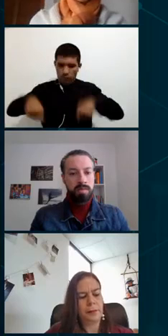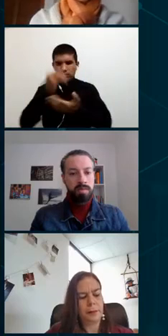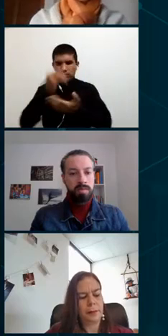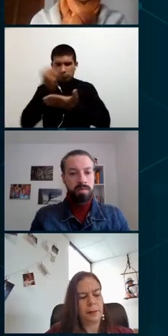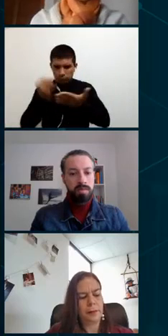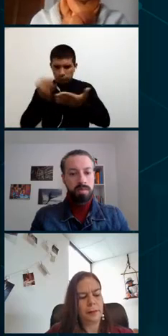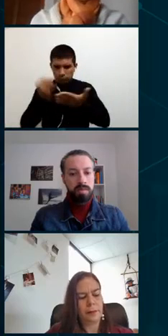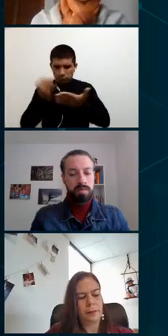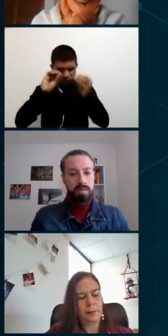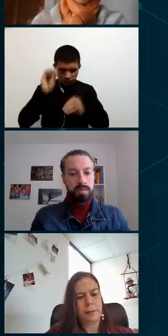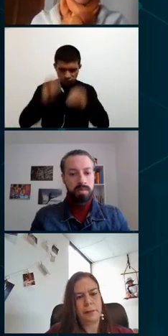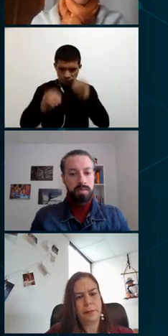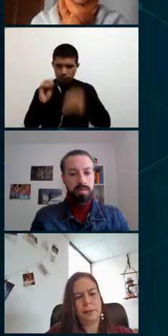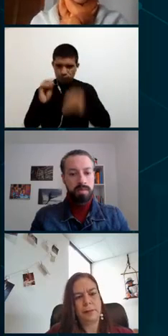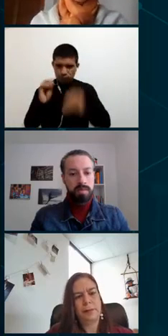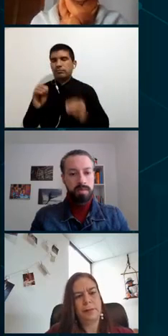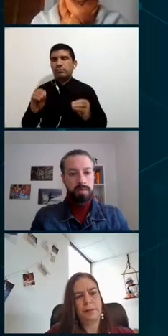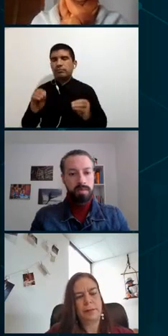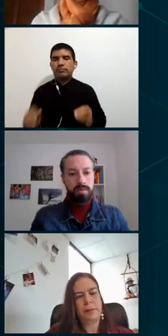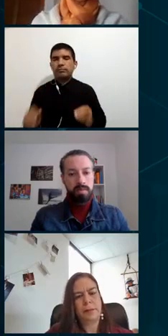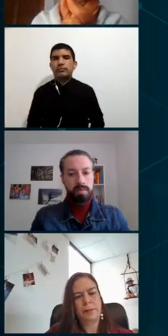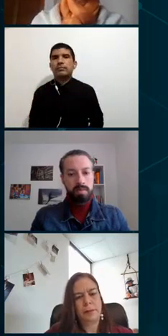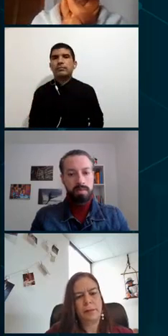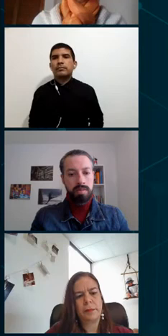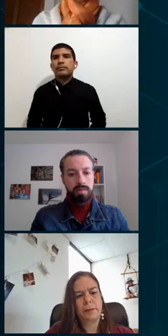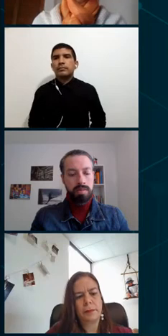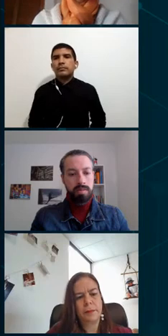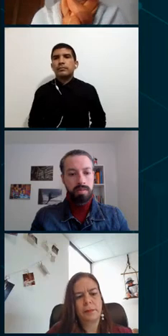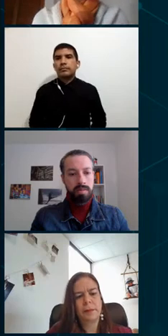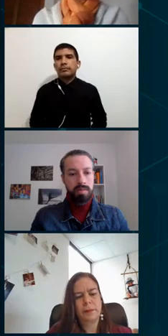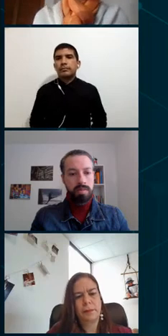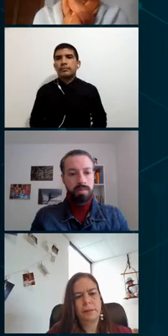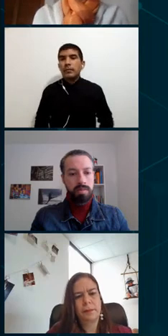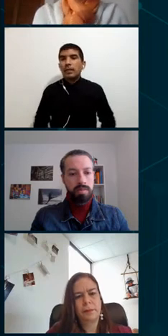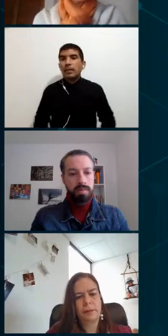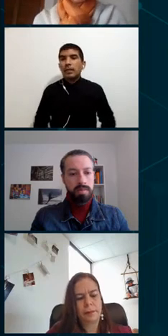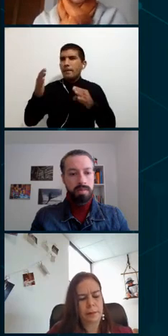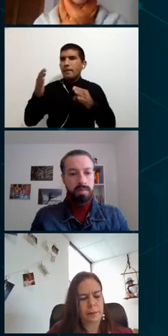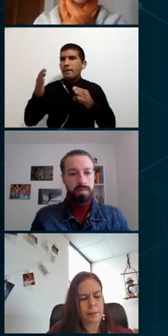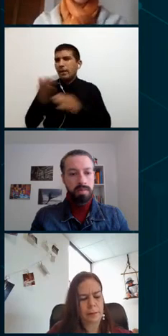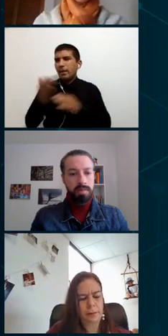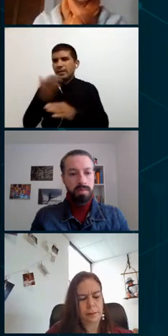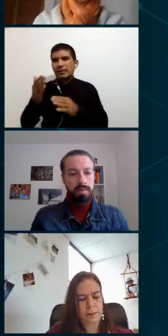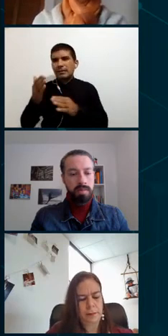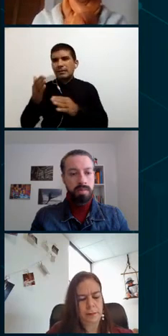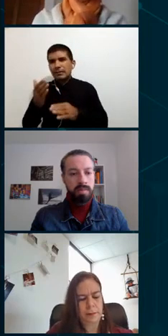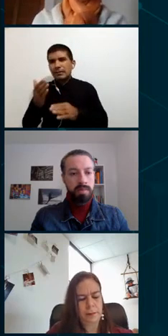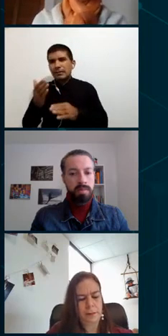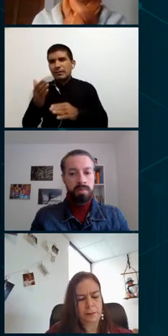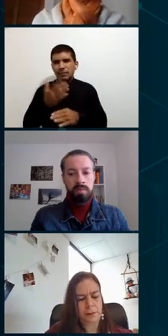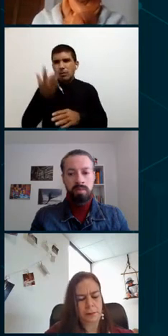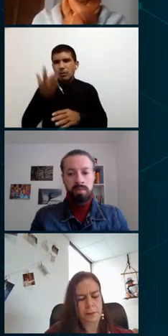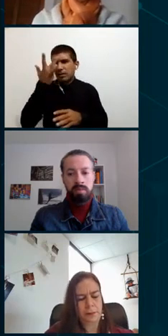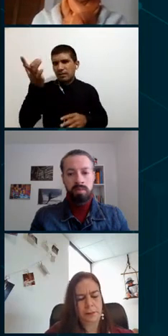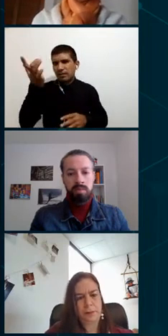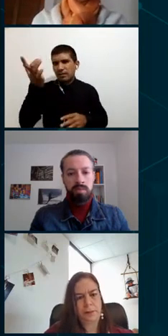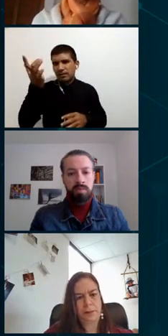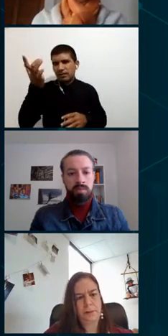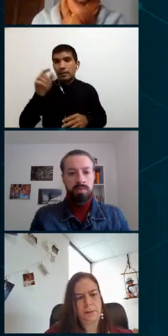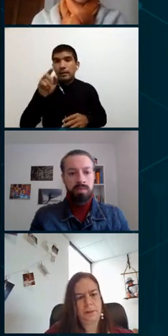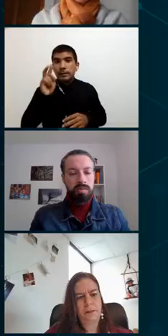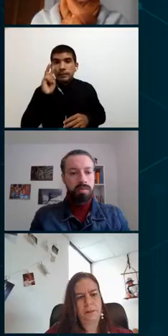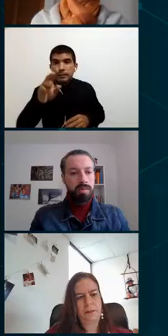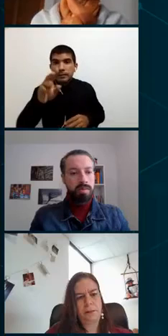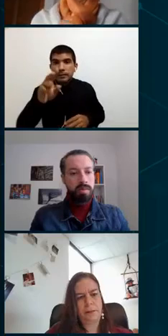estamos, digamos, conviviendo en este tipo de, o pues para los que usamos design thinking, son